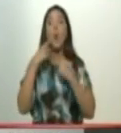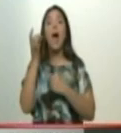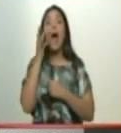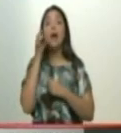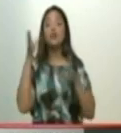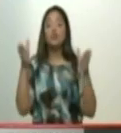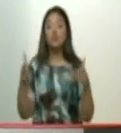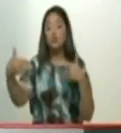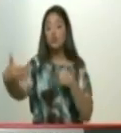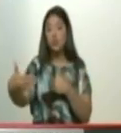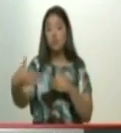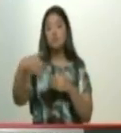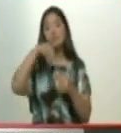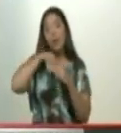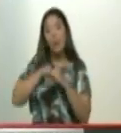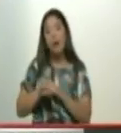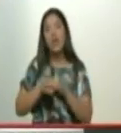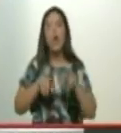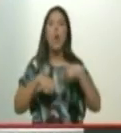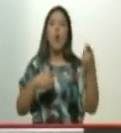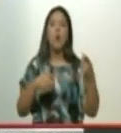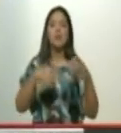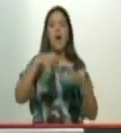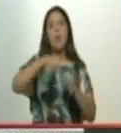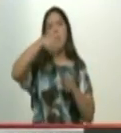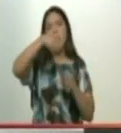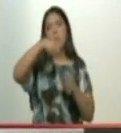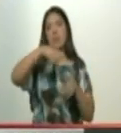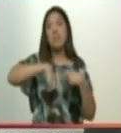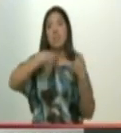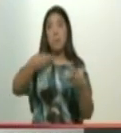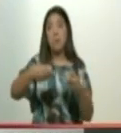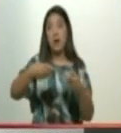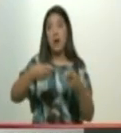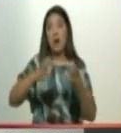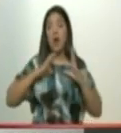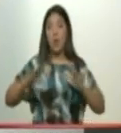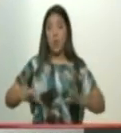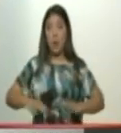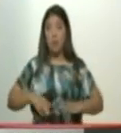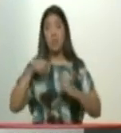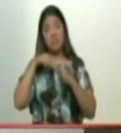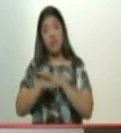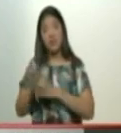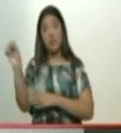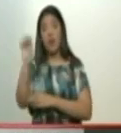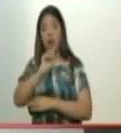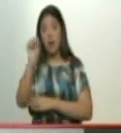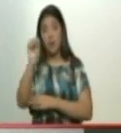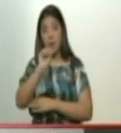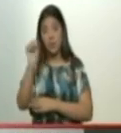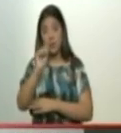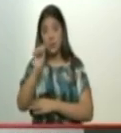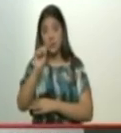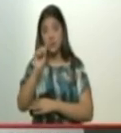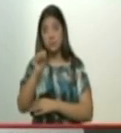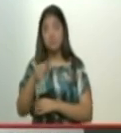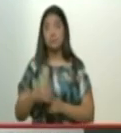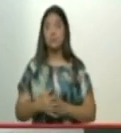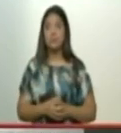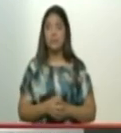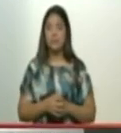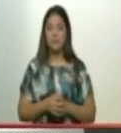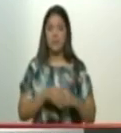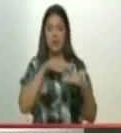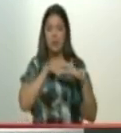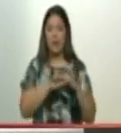bolsas plásticas, para seguidamente la trasladan el cuerpo embalado en el vehículo de la víctima. Colocan el tronco en la maletera,